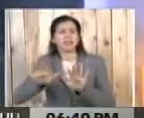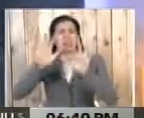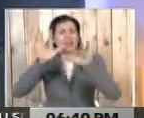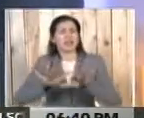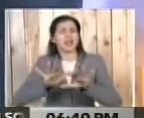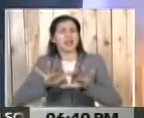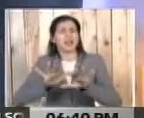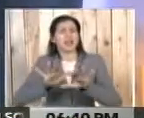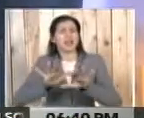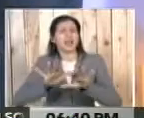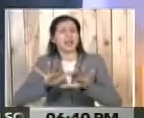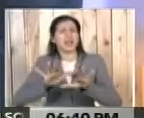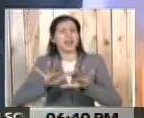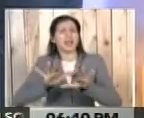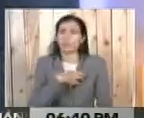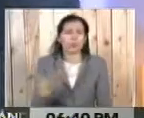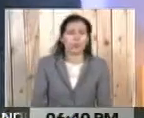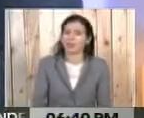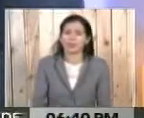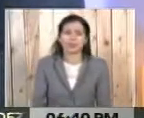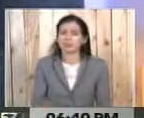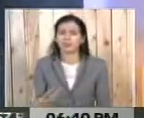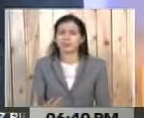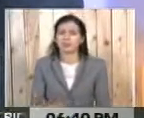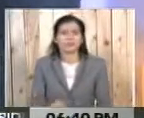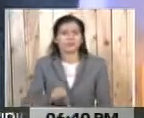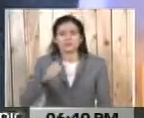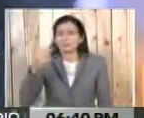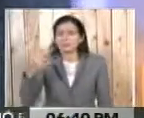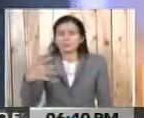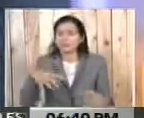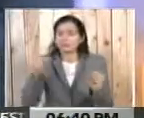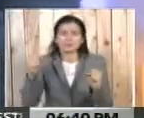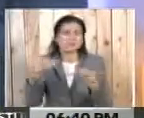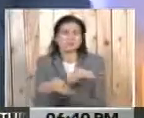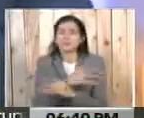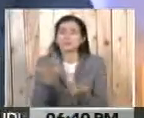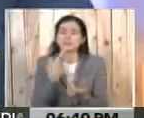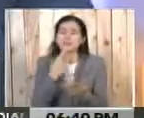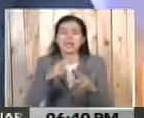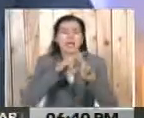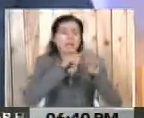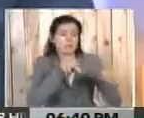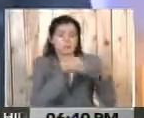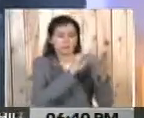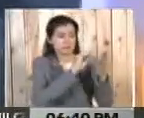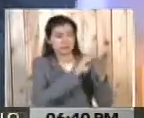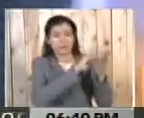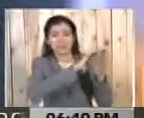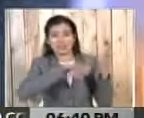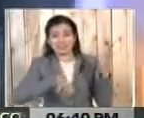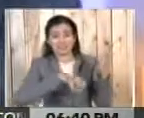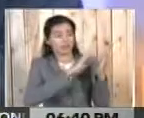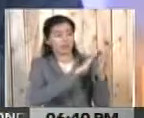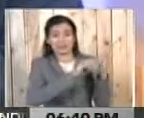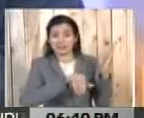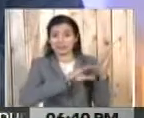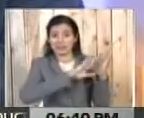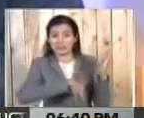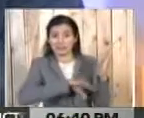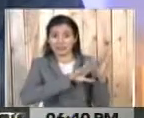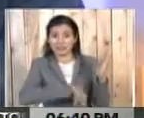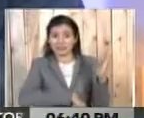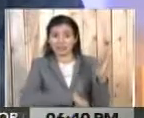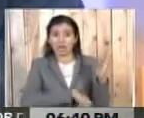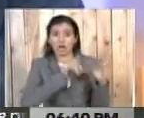Es una ley absurda, porque además es una ley donde ellos eliminan algo, pero en los demás artículos donde ese